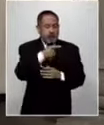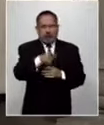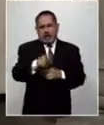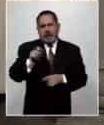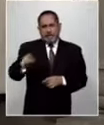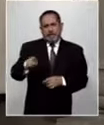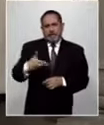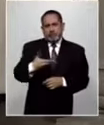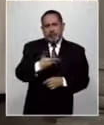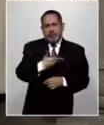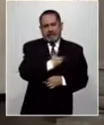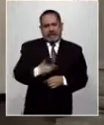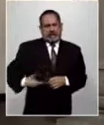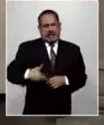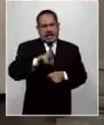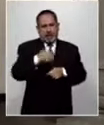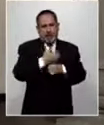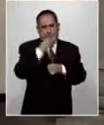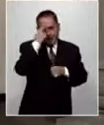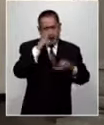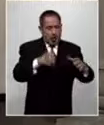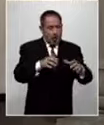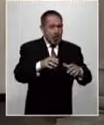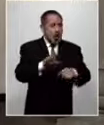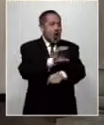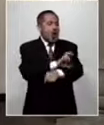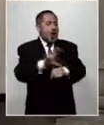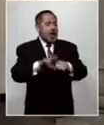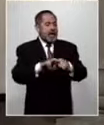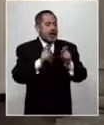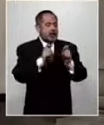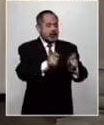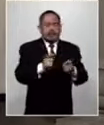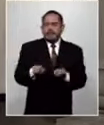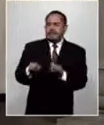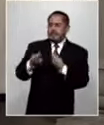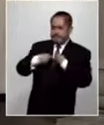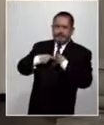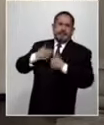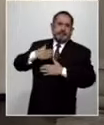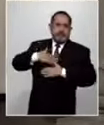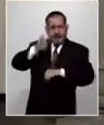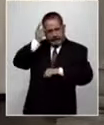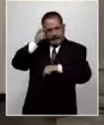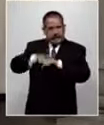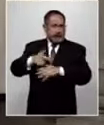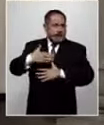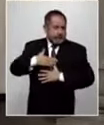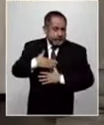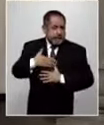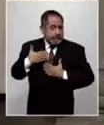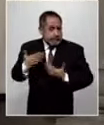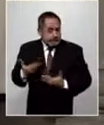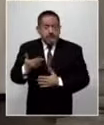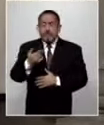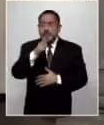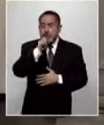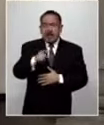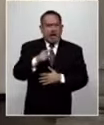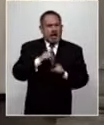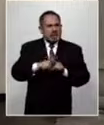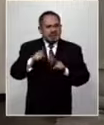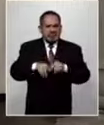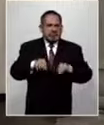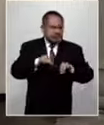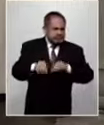propia Presidencia de la República una coordinación de la cual tengo yo el honor de ser el titular, pero que entre sus